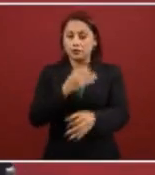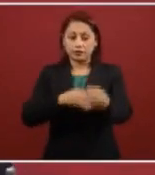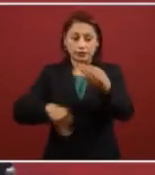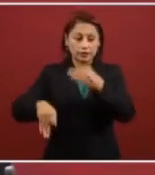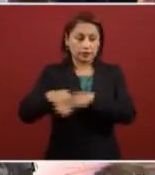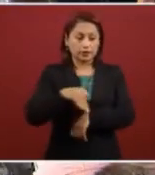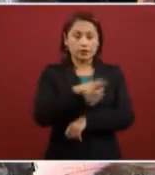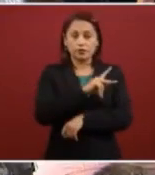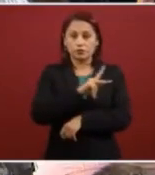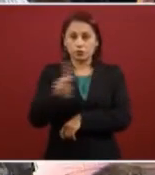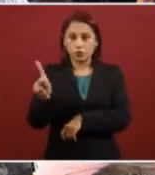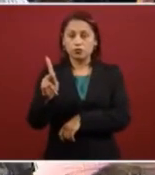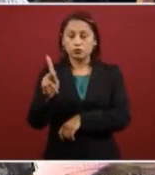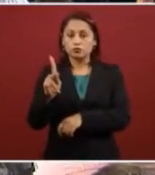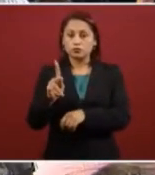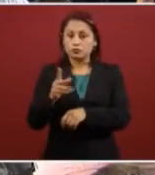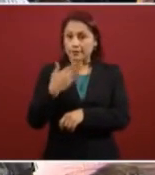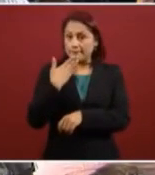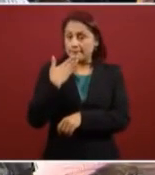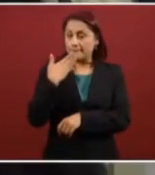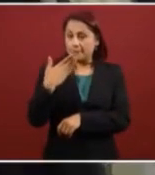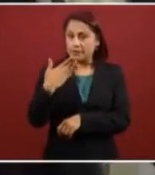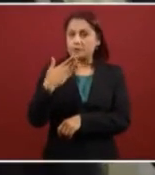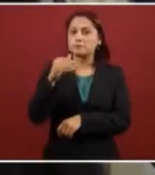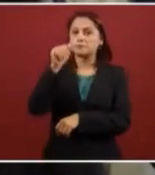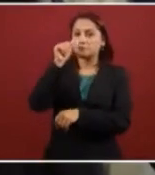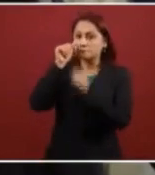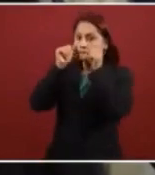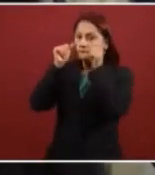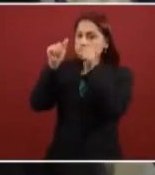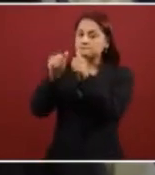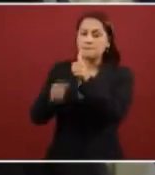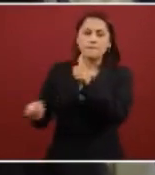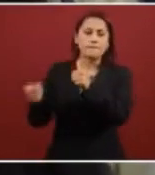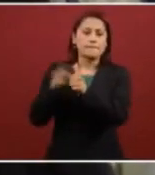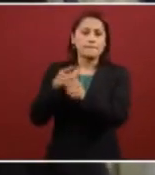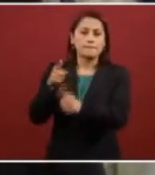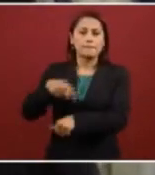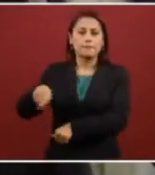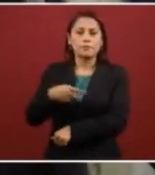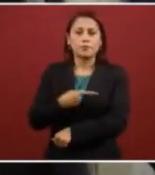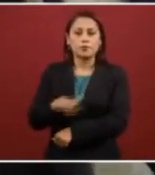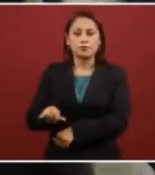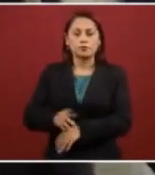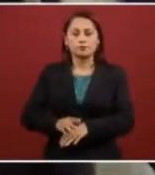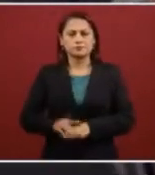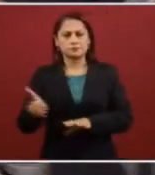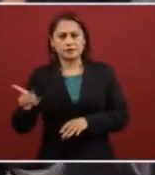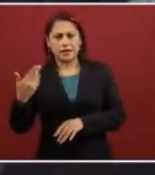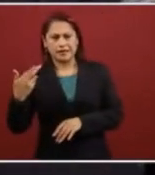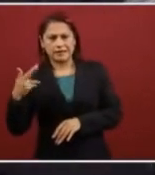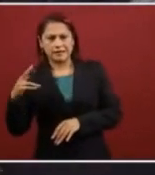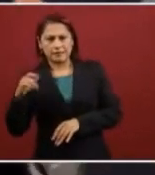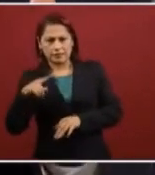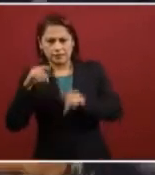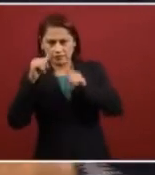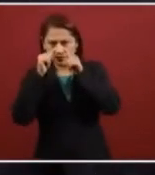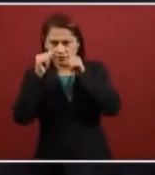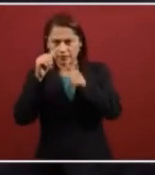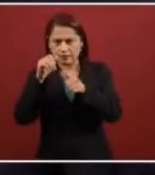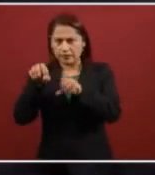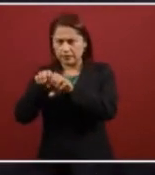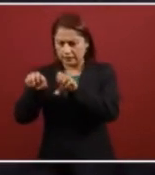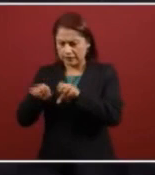pobres. Y en ese sentido, Herrera va a mantener a todo el equipo. Sí. So, sí. So in that case, porque son